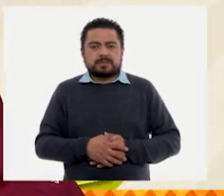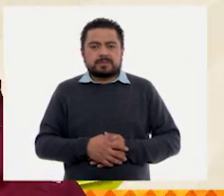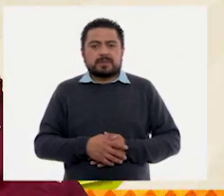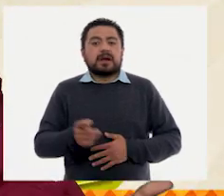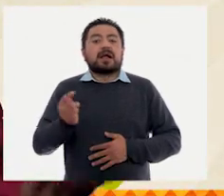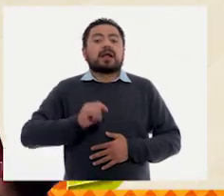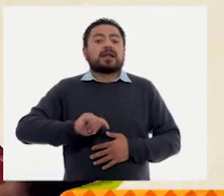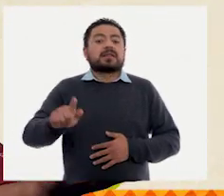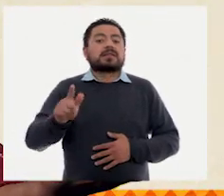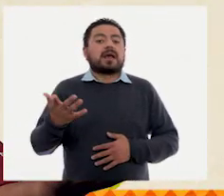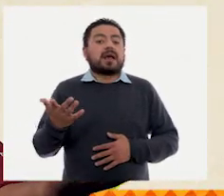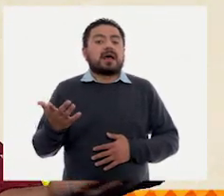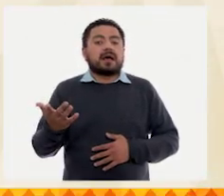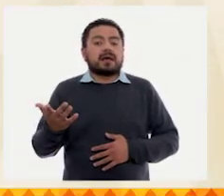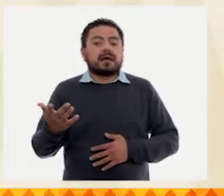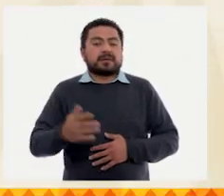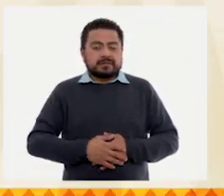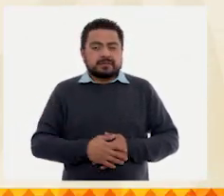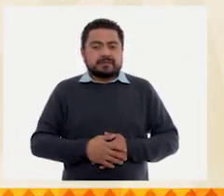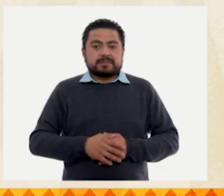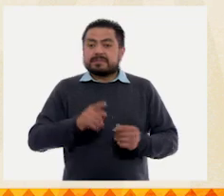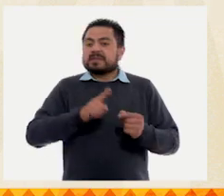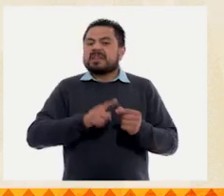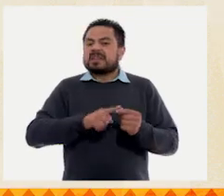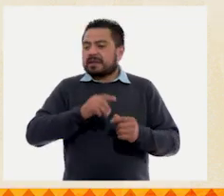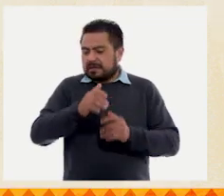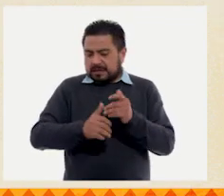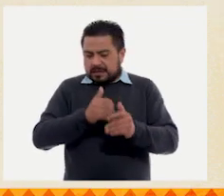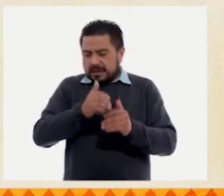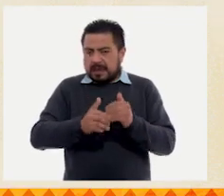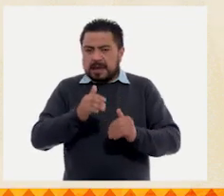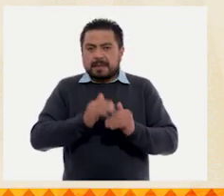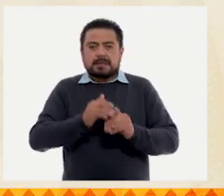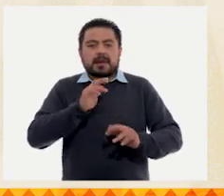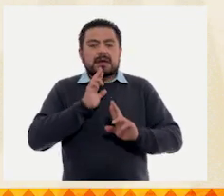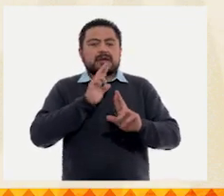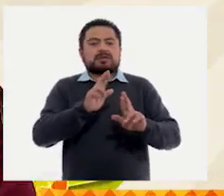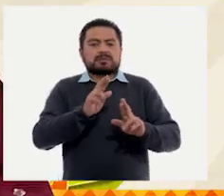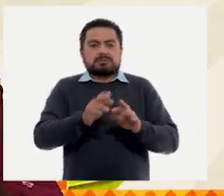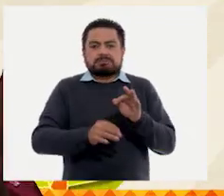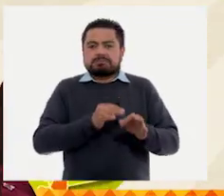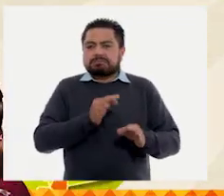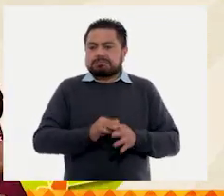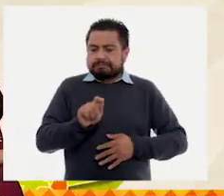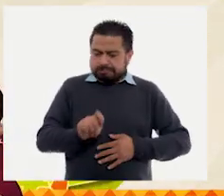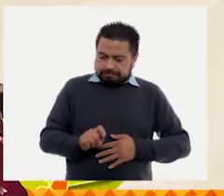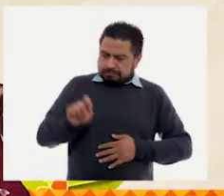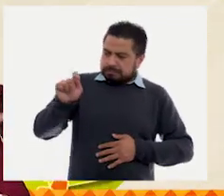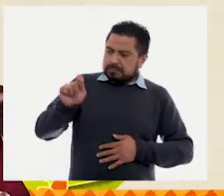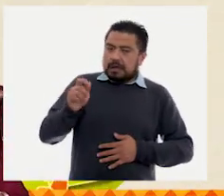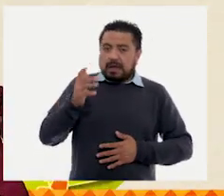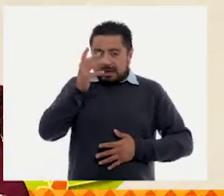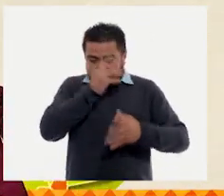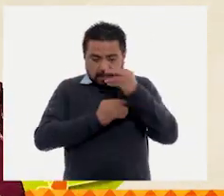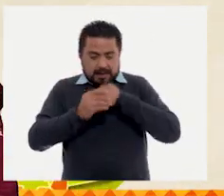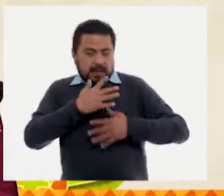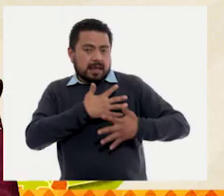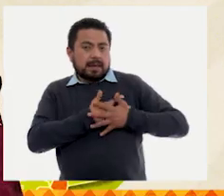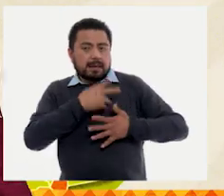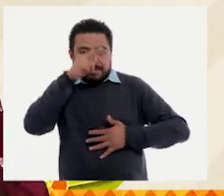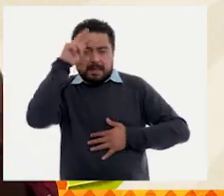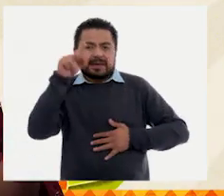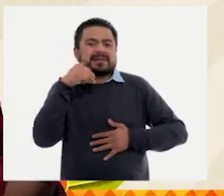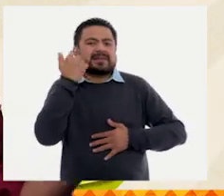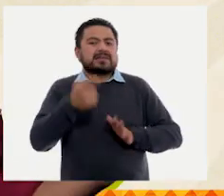¿Qué tal? ¿Cómo les fue? ¿Quién terminó con más respuestas correctas? En Aprendiendo a Amar a México